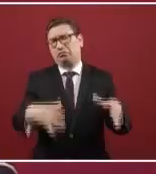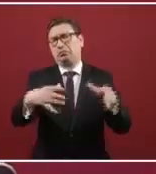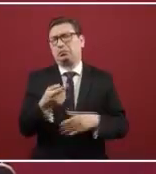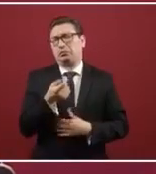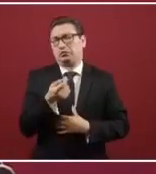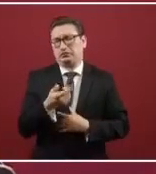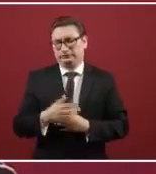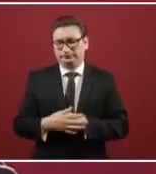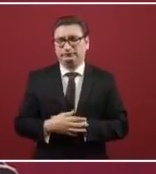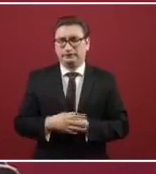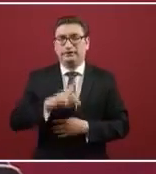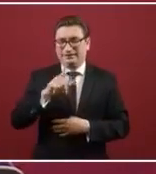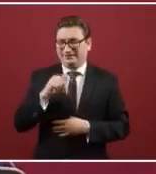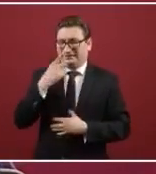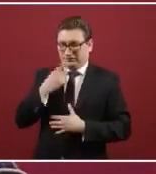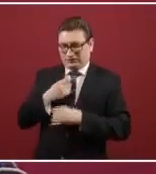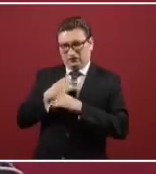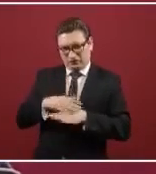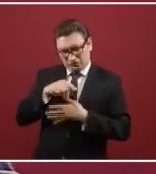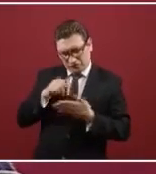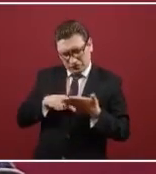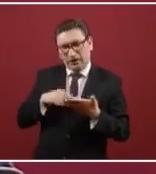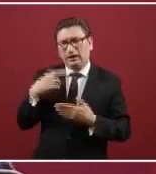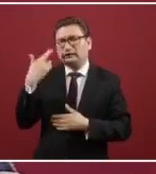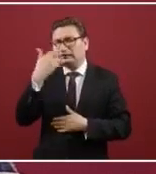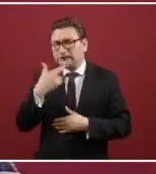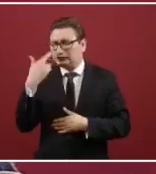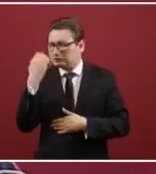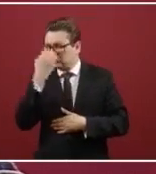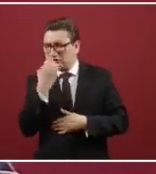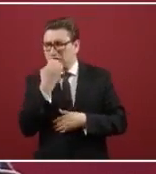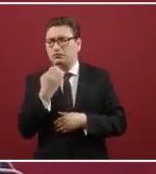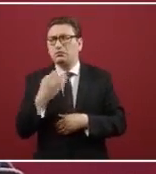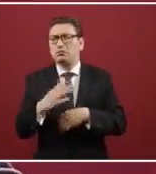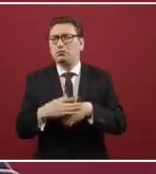me comentaban que se estaba analizando porque